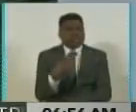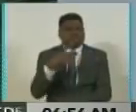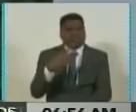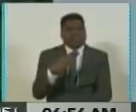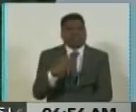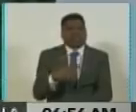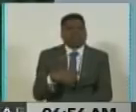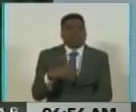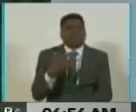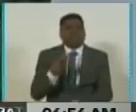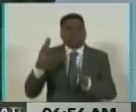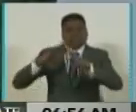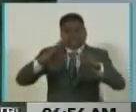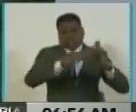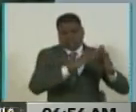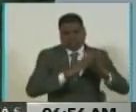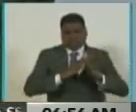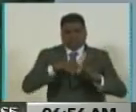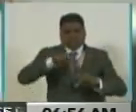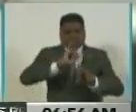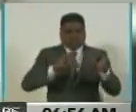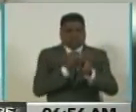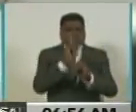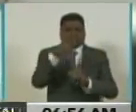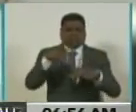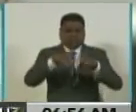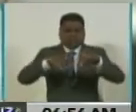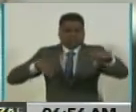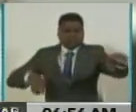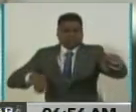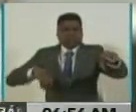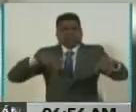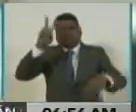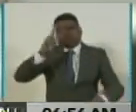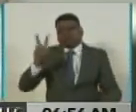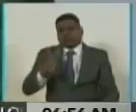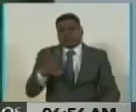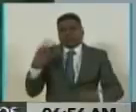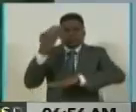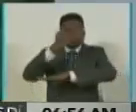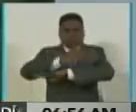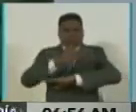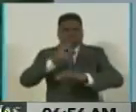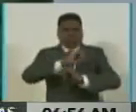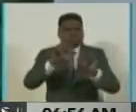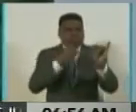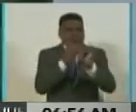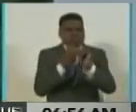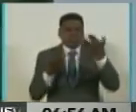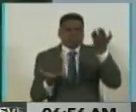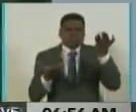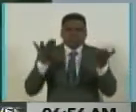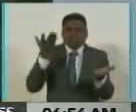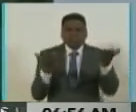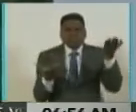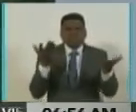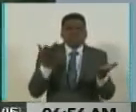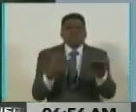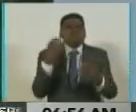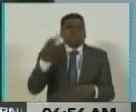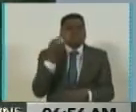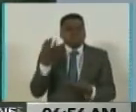comunidad internacional está dividida, y en esa división Venezuela está sometida a un cerco internacional mediático, que siempre había sido